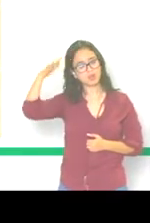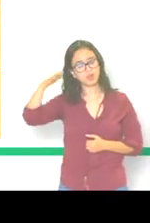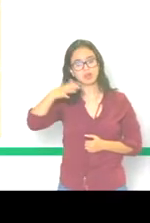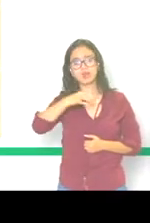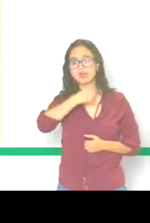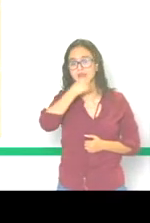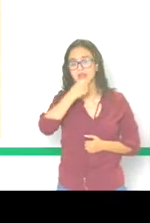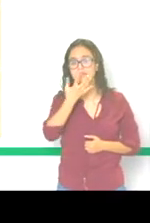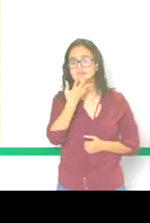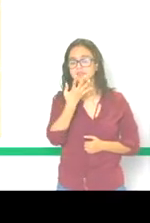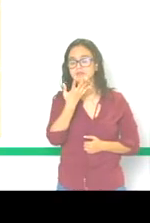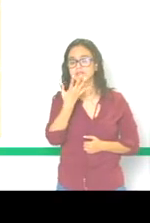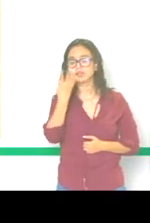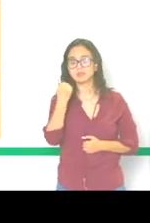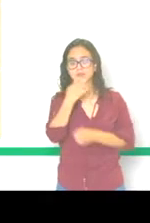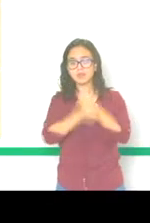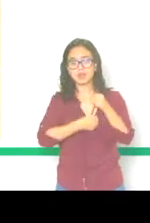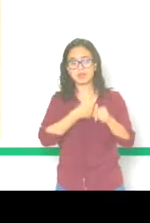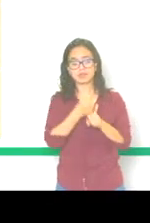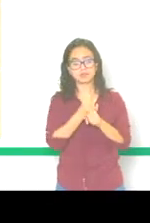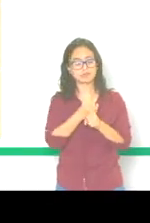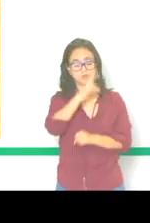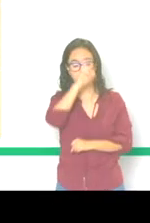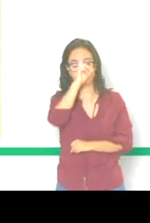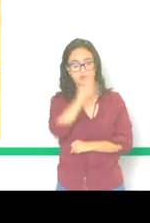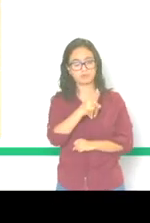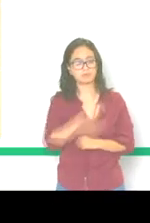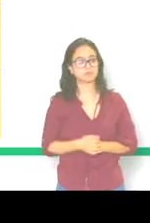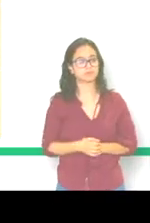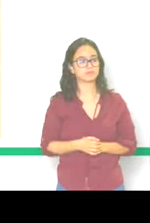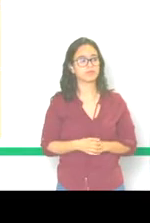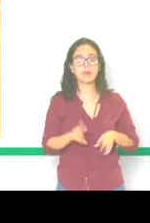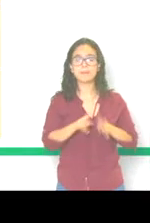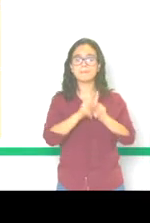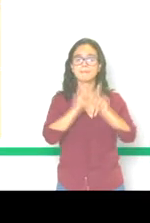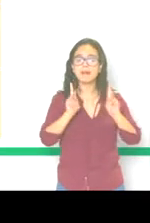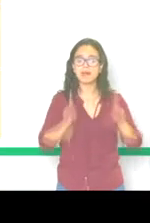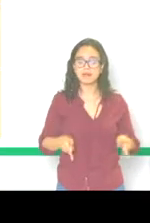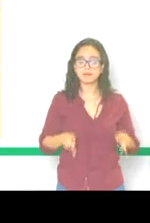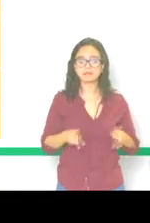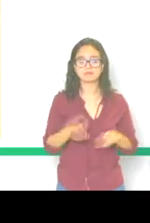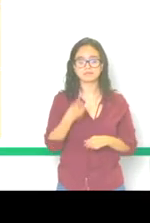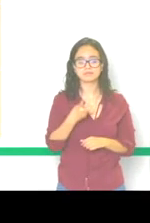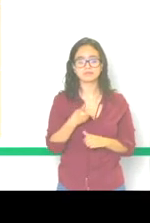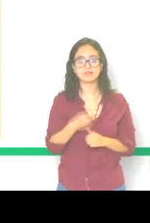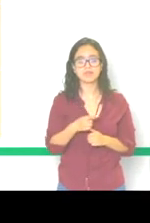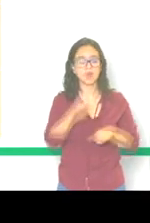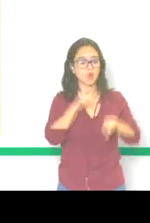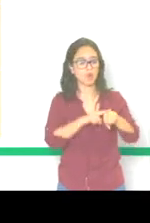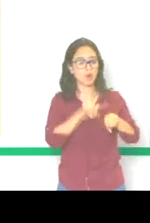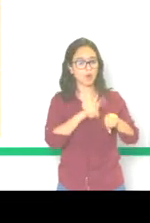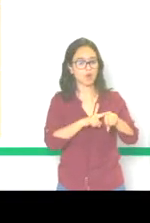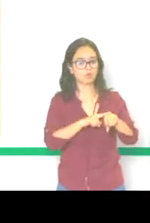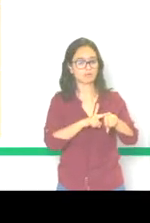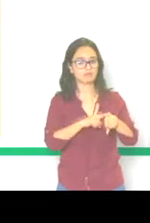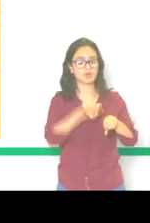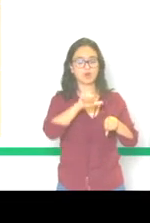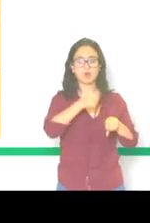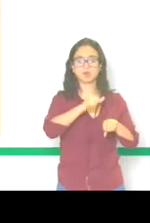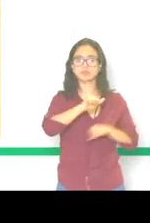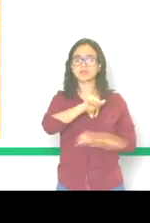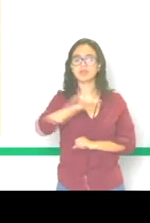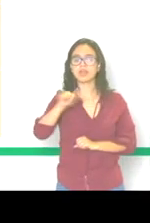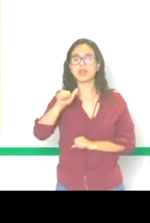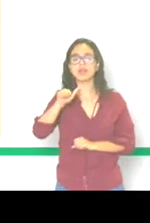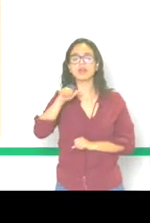de 59 años. Centros y plazas comerciales. Hay un horario restringido de 11